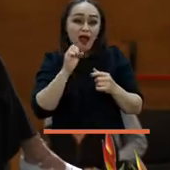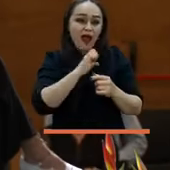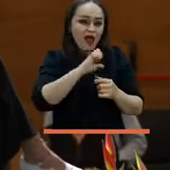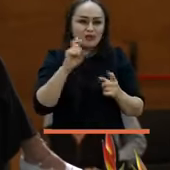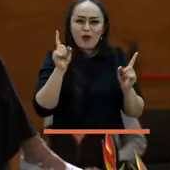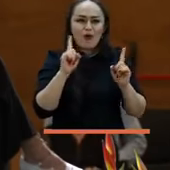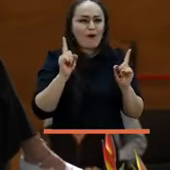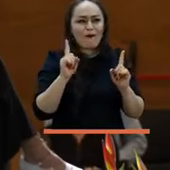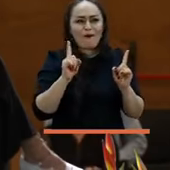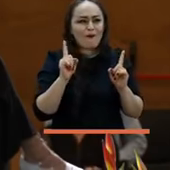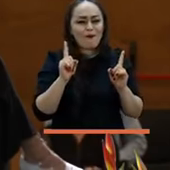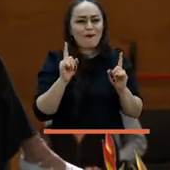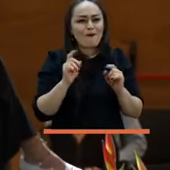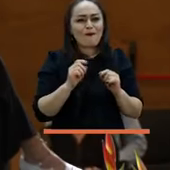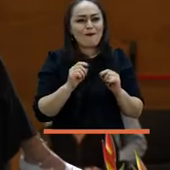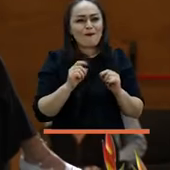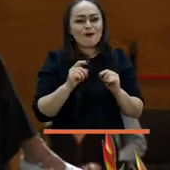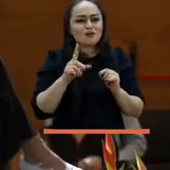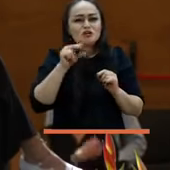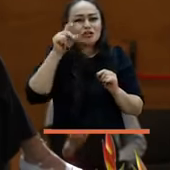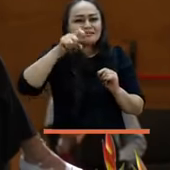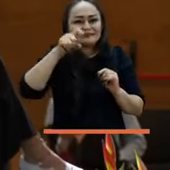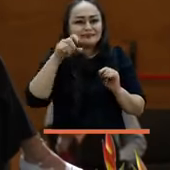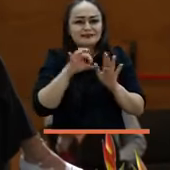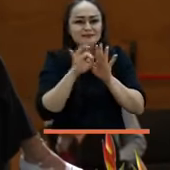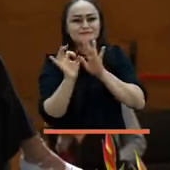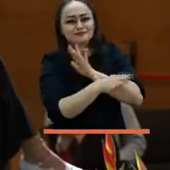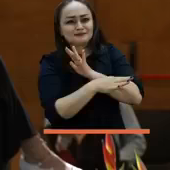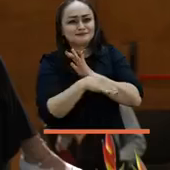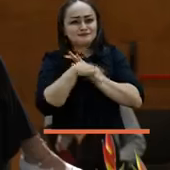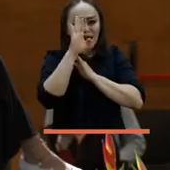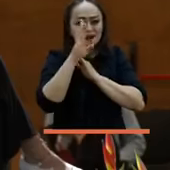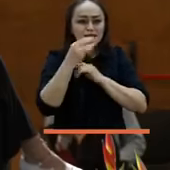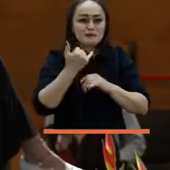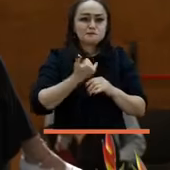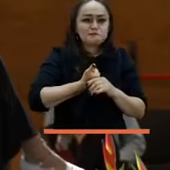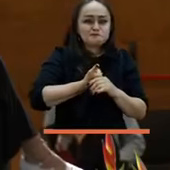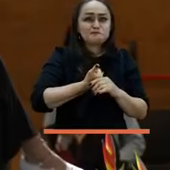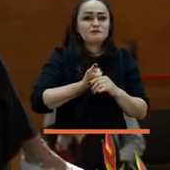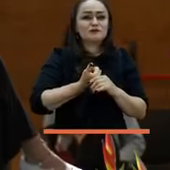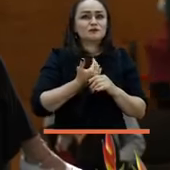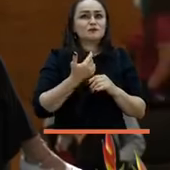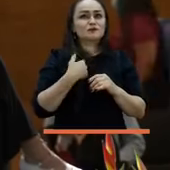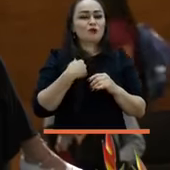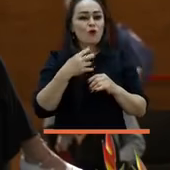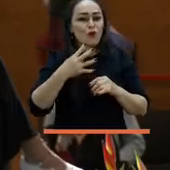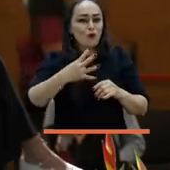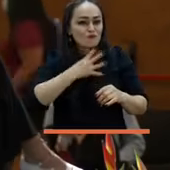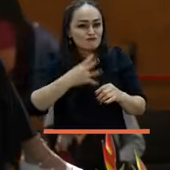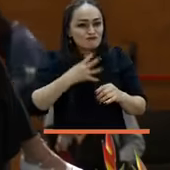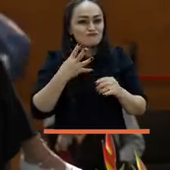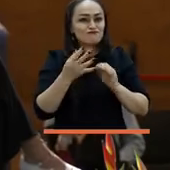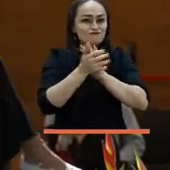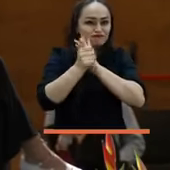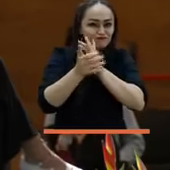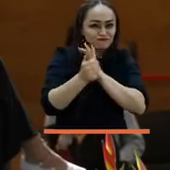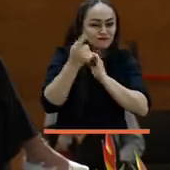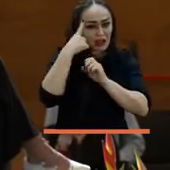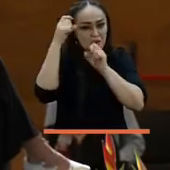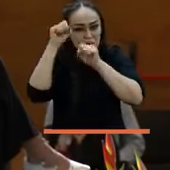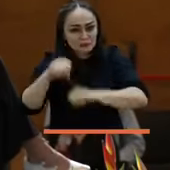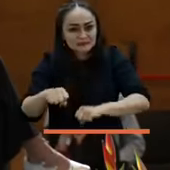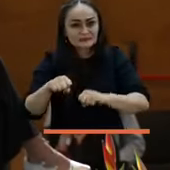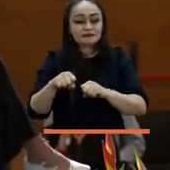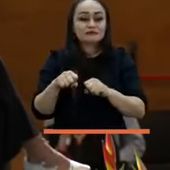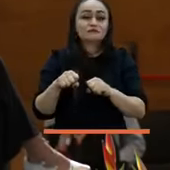organizaciones y cuando digo discurso lo colocó entre comillas porque no se debería quedar en el discurso son conversaciones abiertas que se tienen hoy pero que